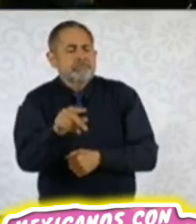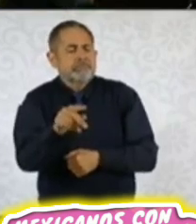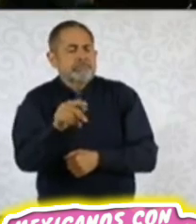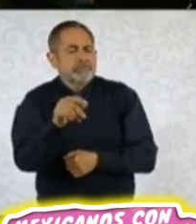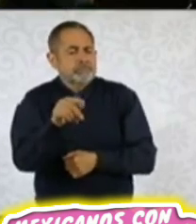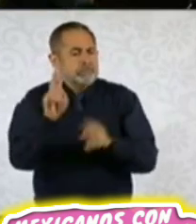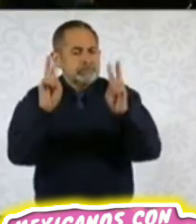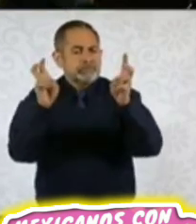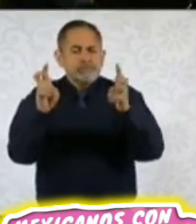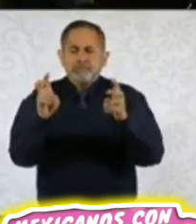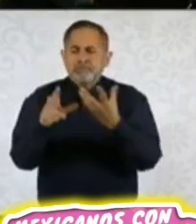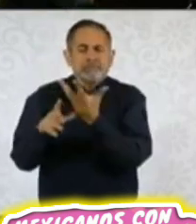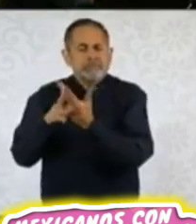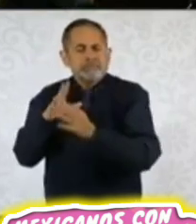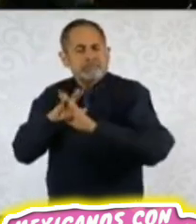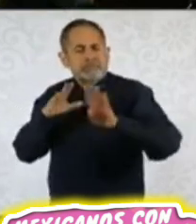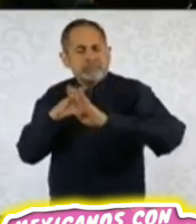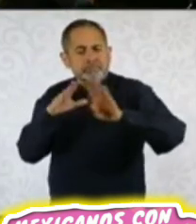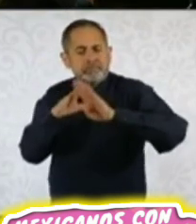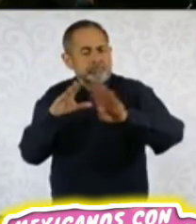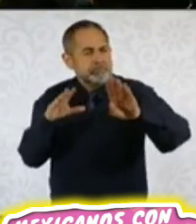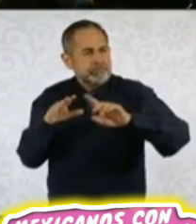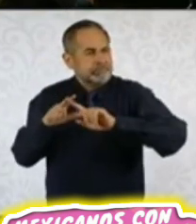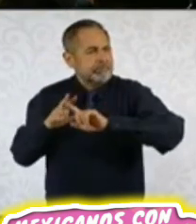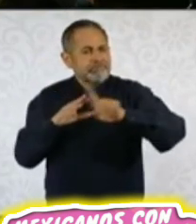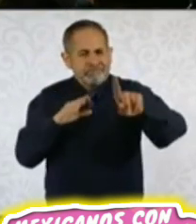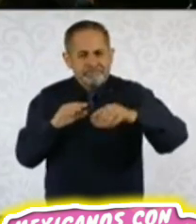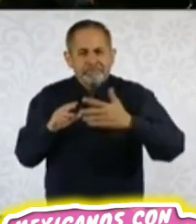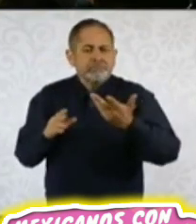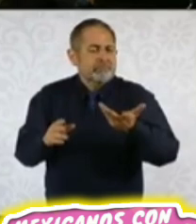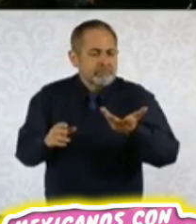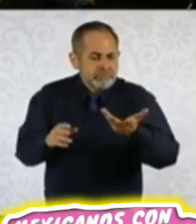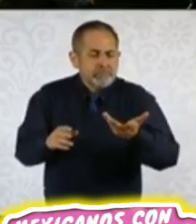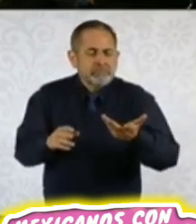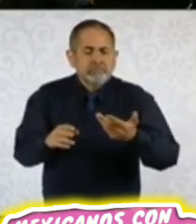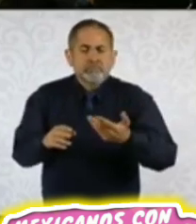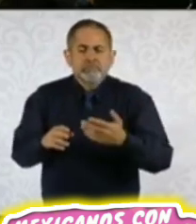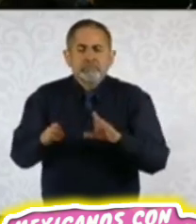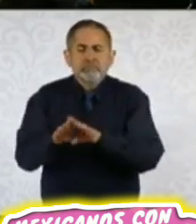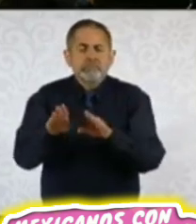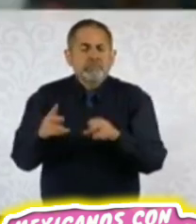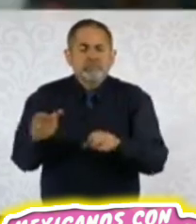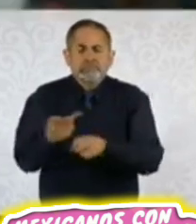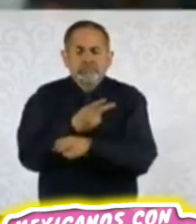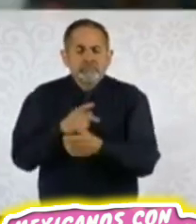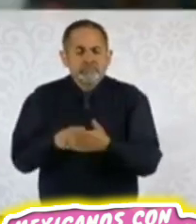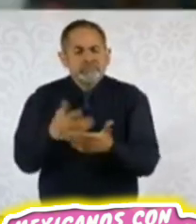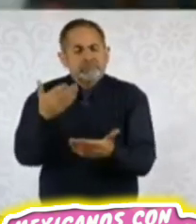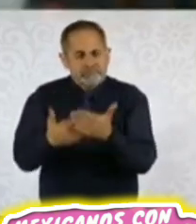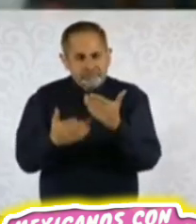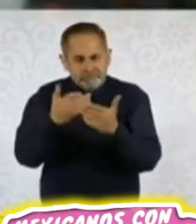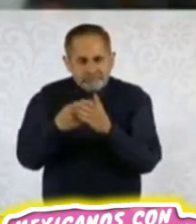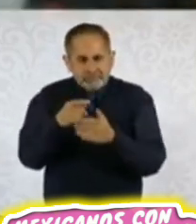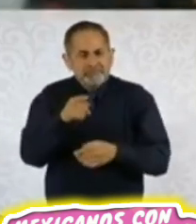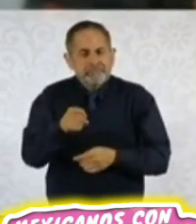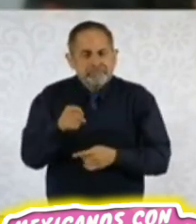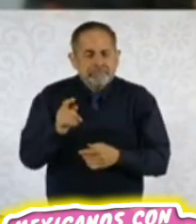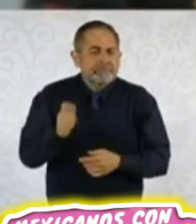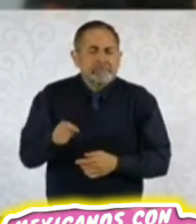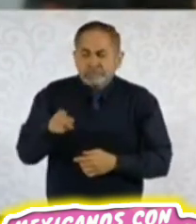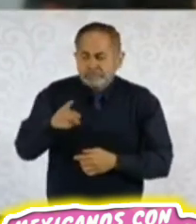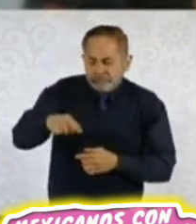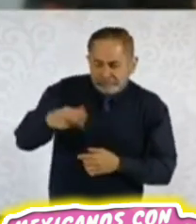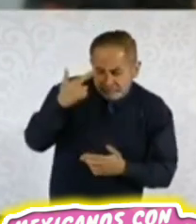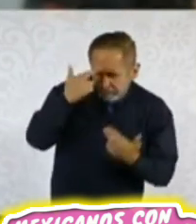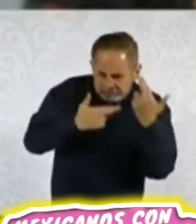el tema de los migrantes, de las personas migrantes, porque había quedado pendiente la revisión